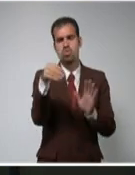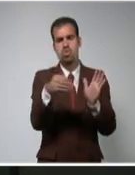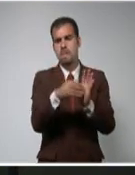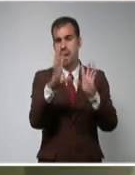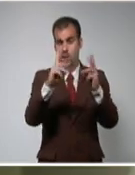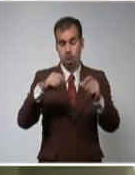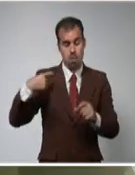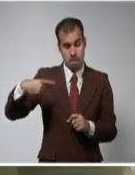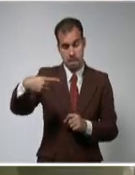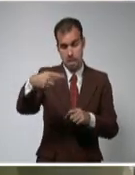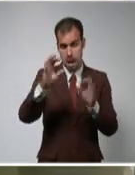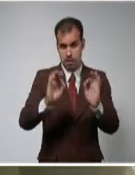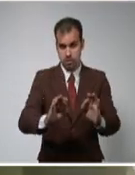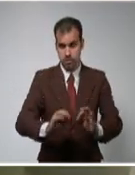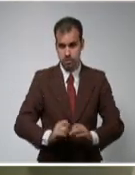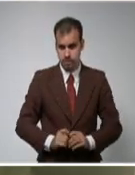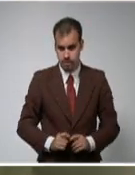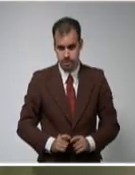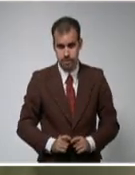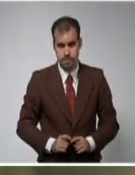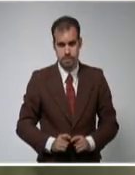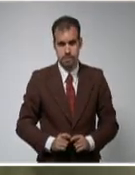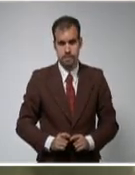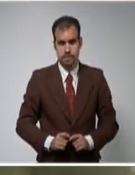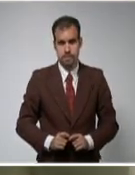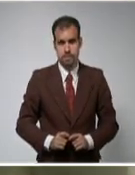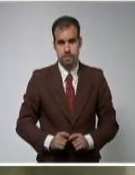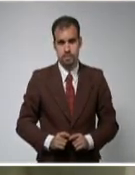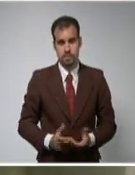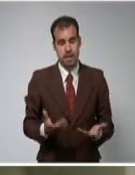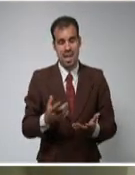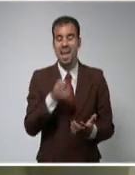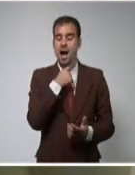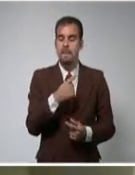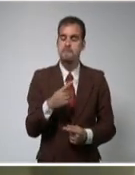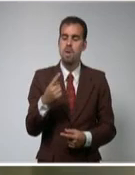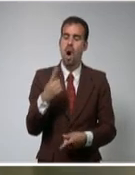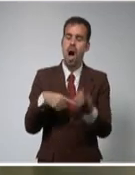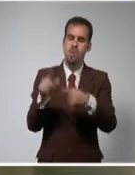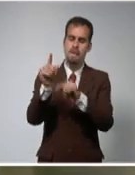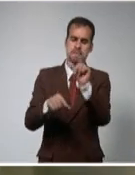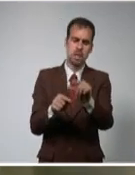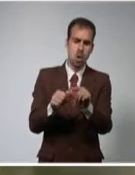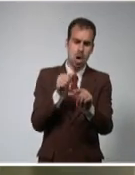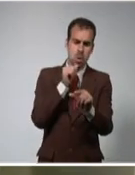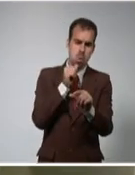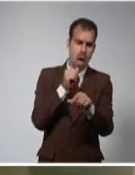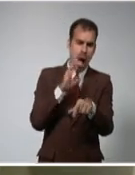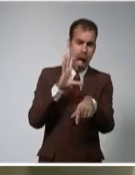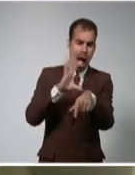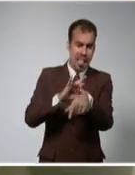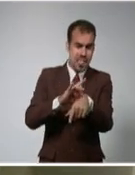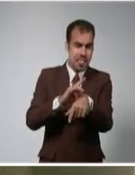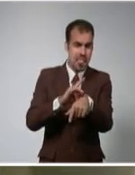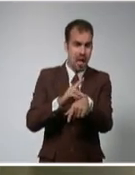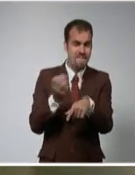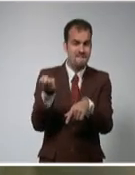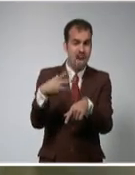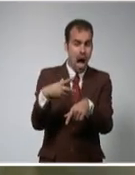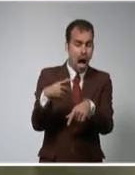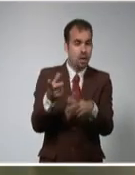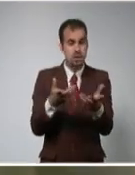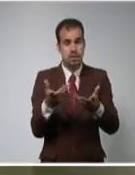diarios para evitar falsos positivos o falsos negativos en primer lugar está la correcta identificación